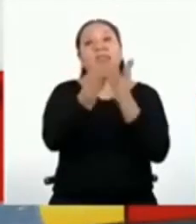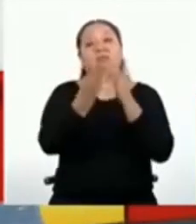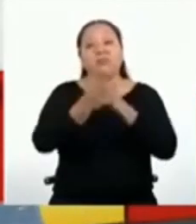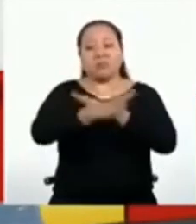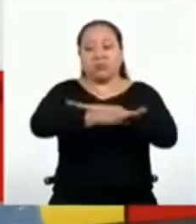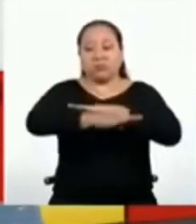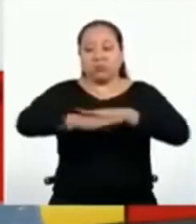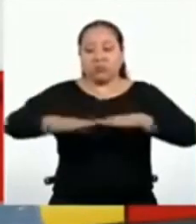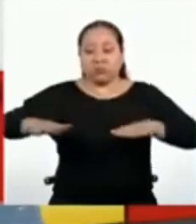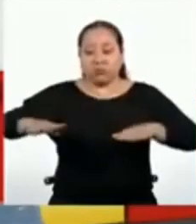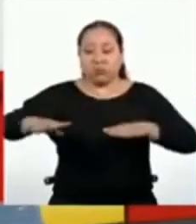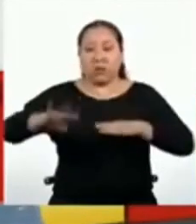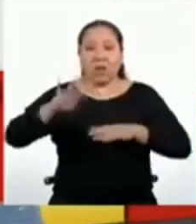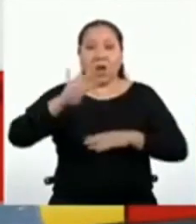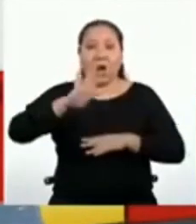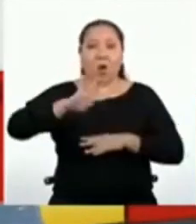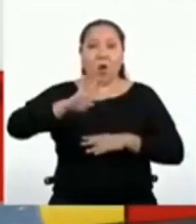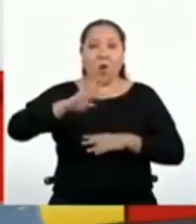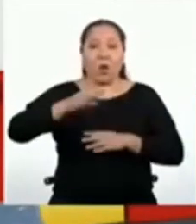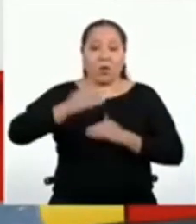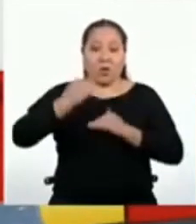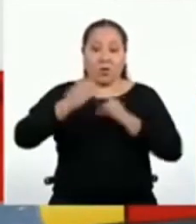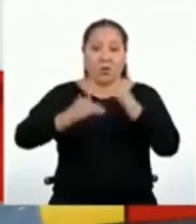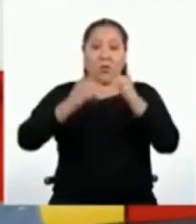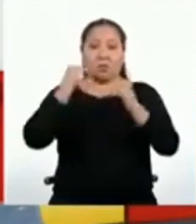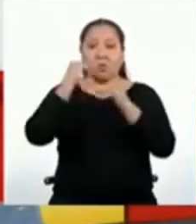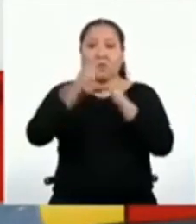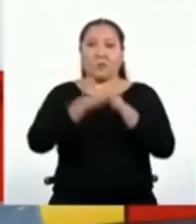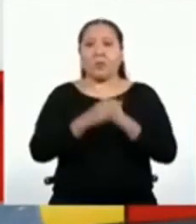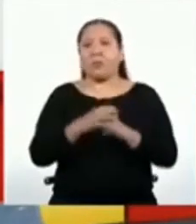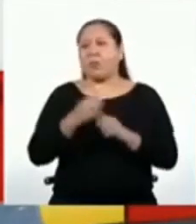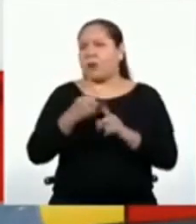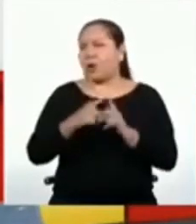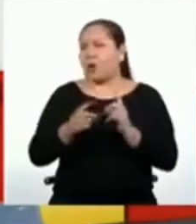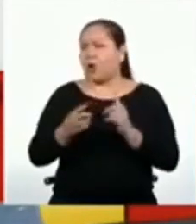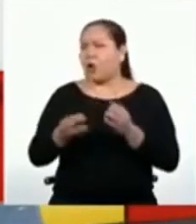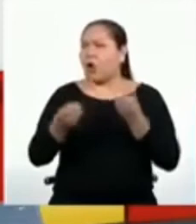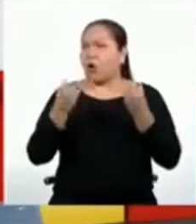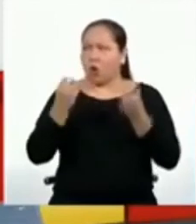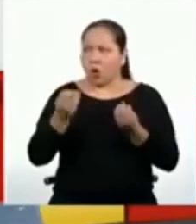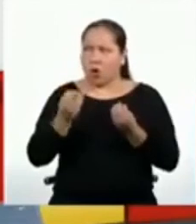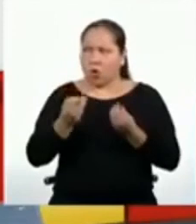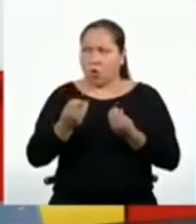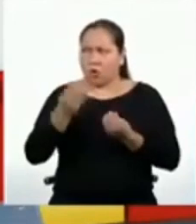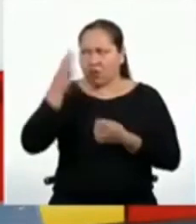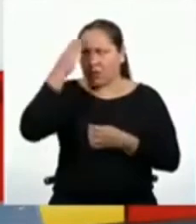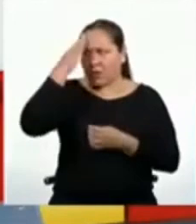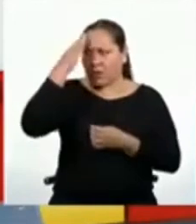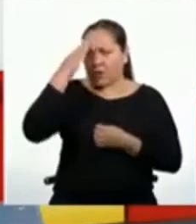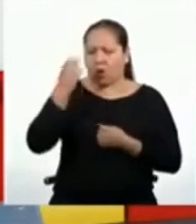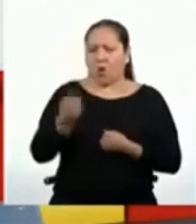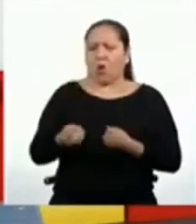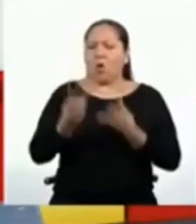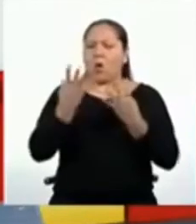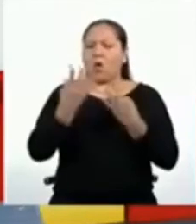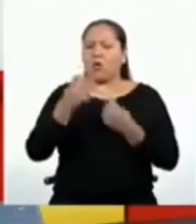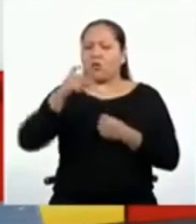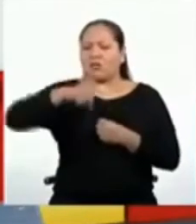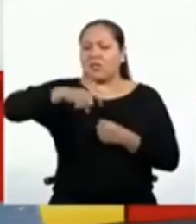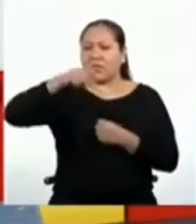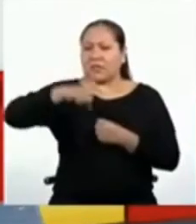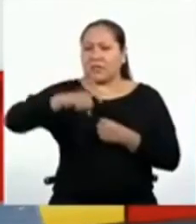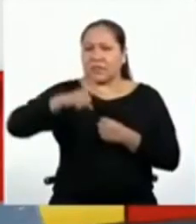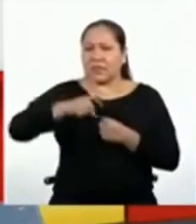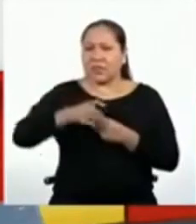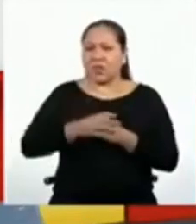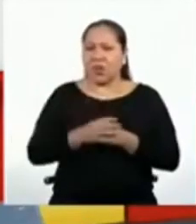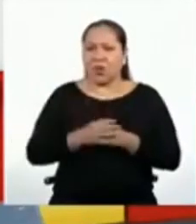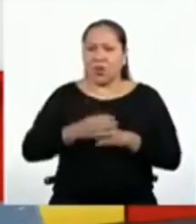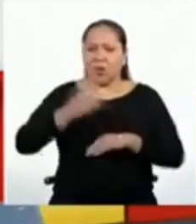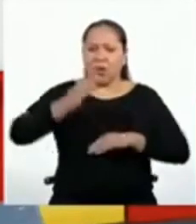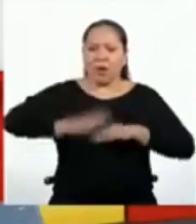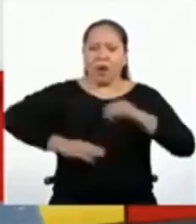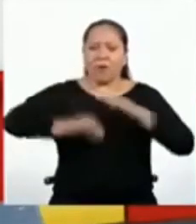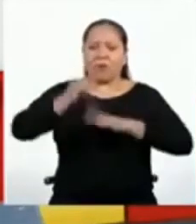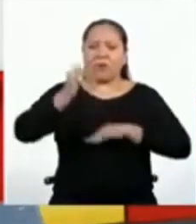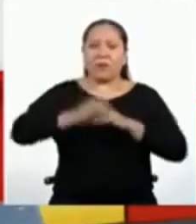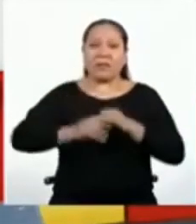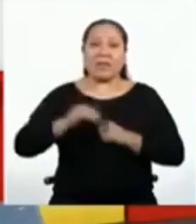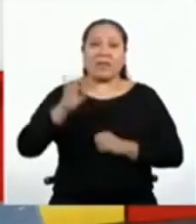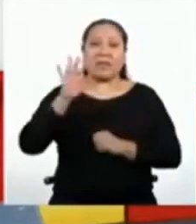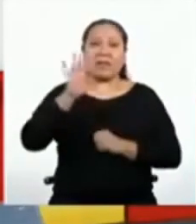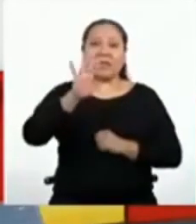4 pisos. Pero me preguntaba, ¿cómo podía saber cuántos naipes puedo necesitar para un castillo